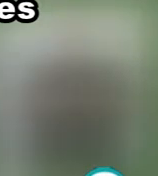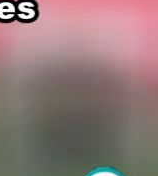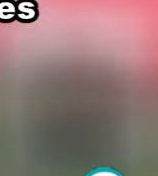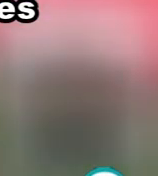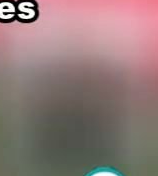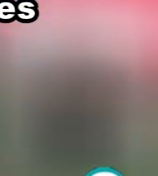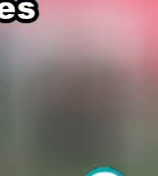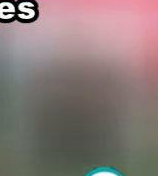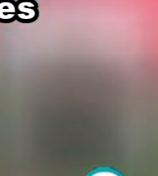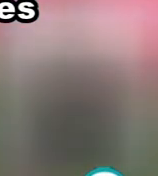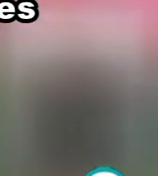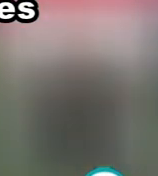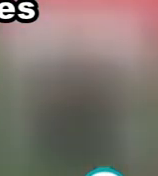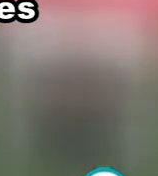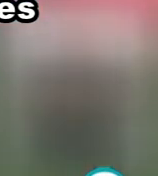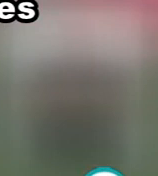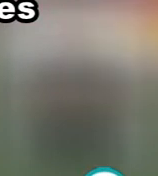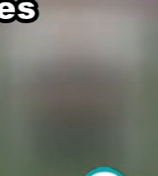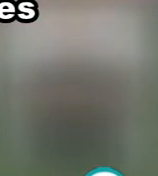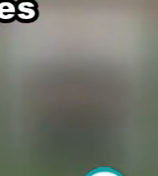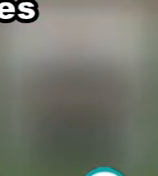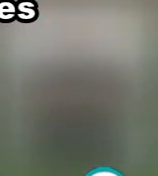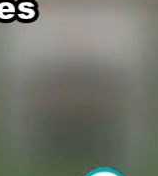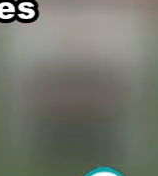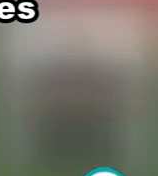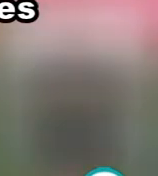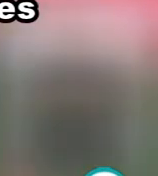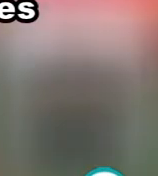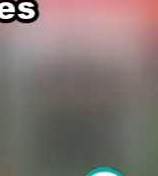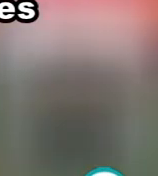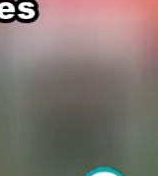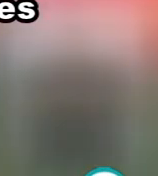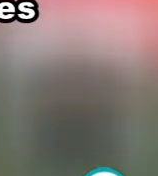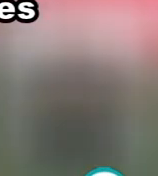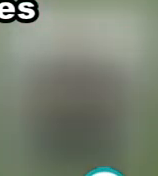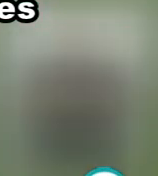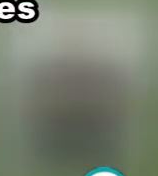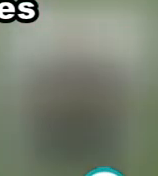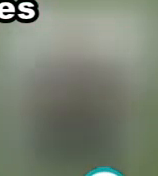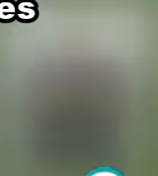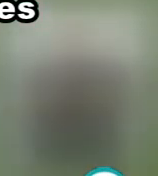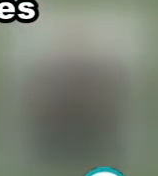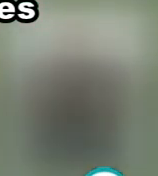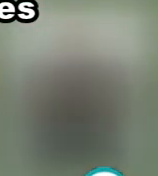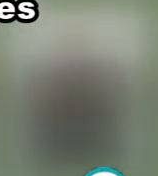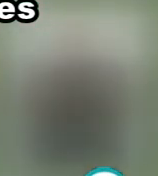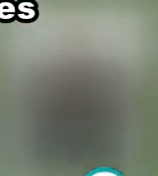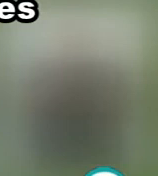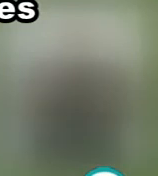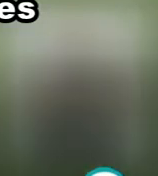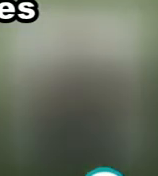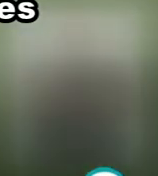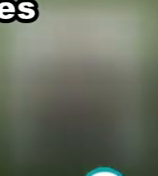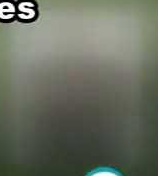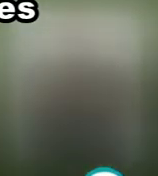el penalti clarísimo también, Carlos Castro. Aquí hay una jugada también que viene precedida de